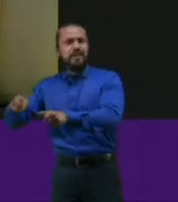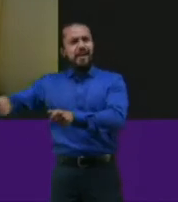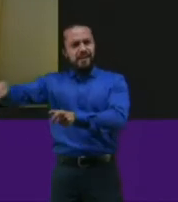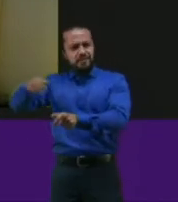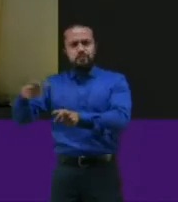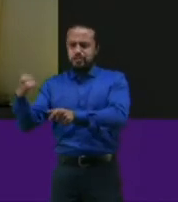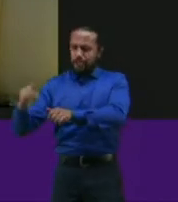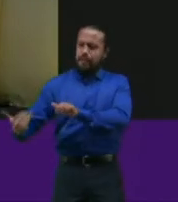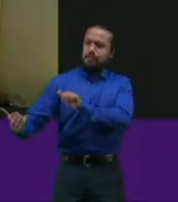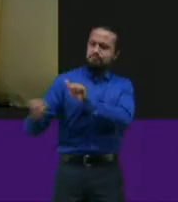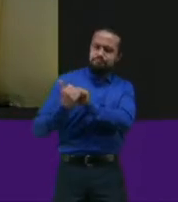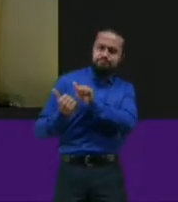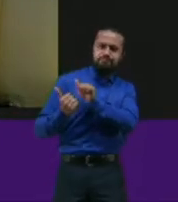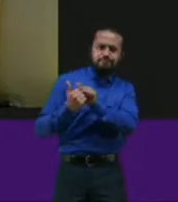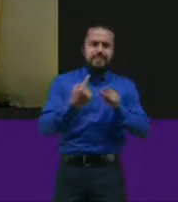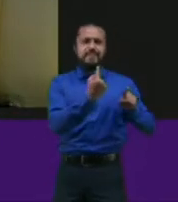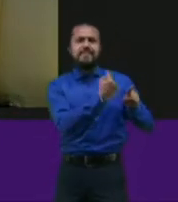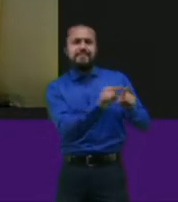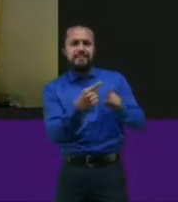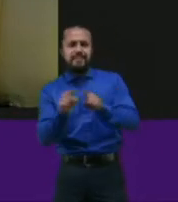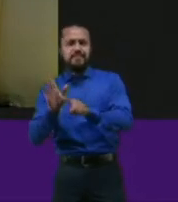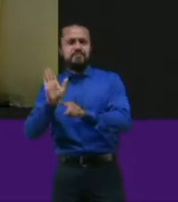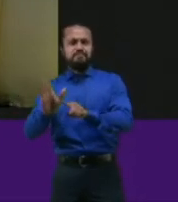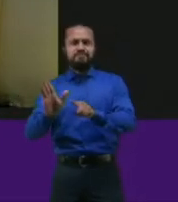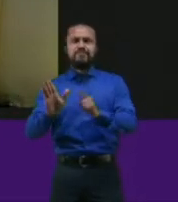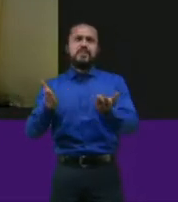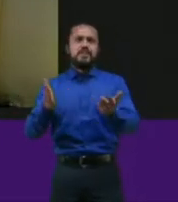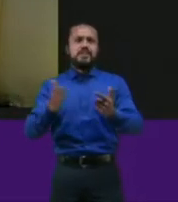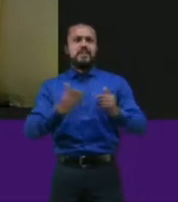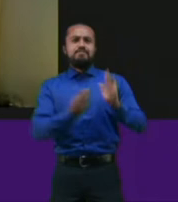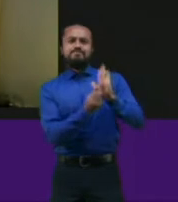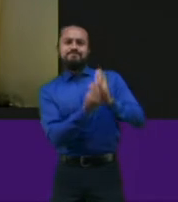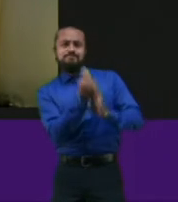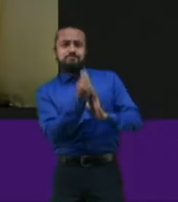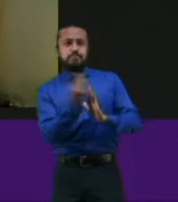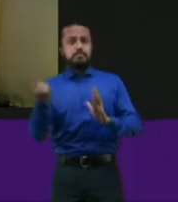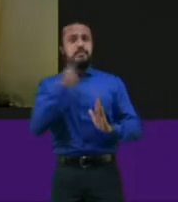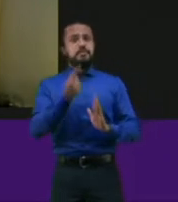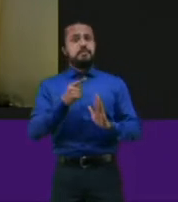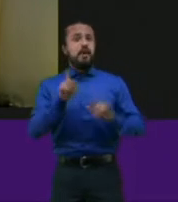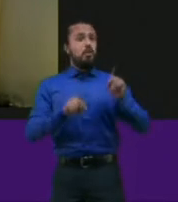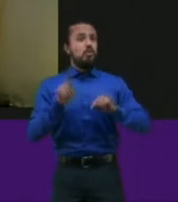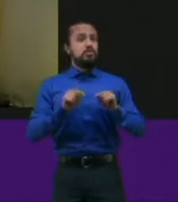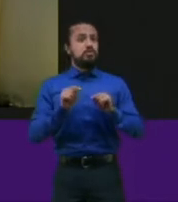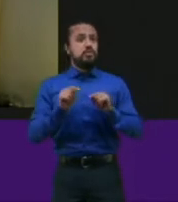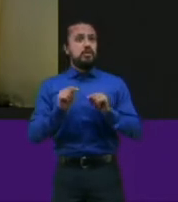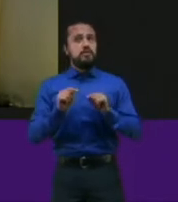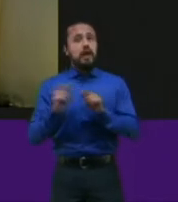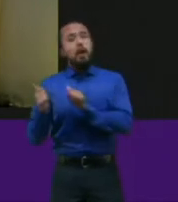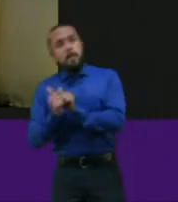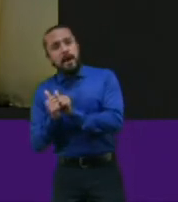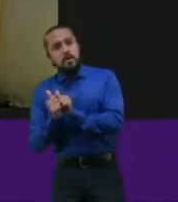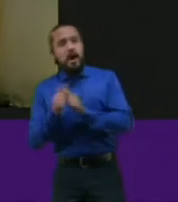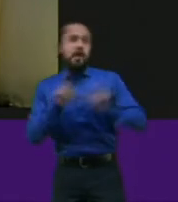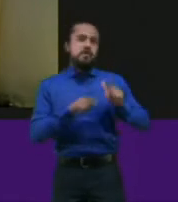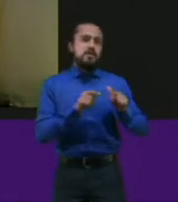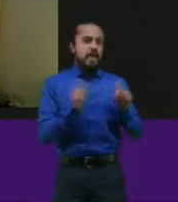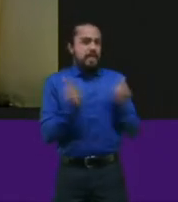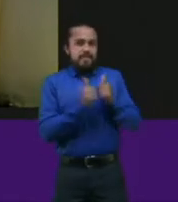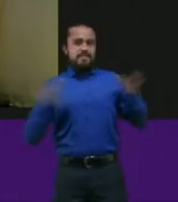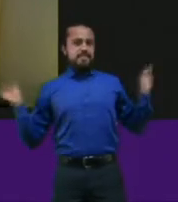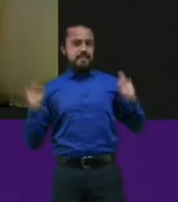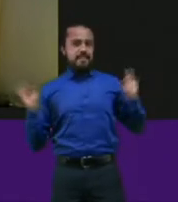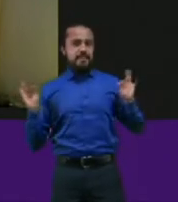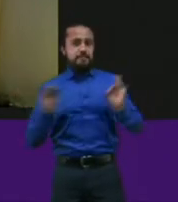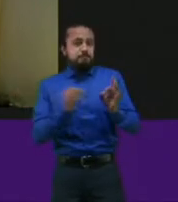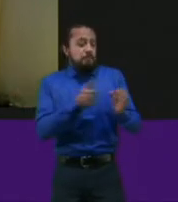acompañado en varios emprendimientos y otro que, gracias a Dios, según él, no lo acompaña. Entonces, estas son respuestas muy de cada